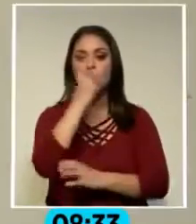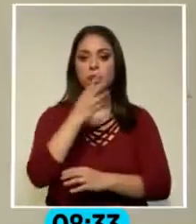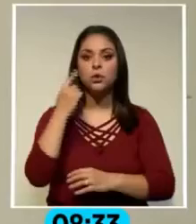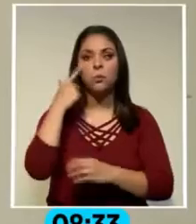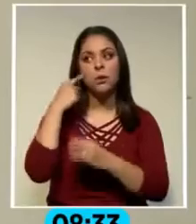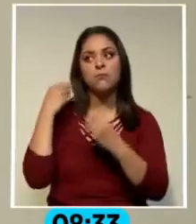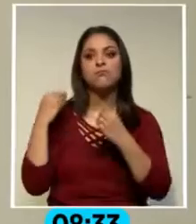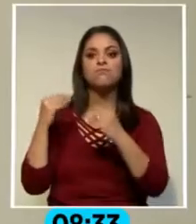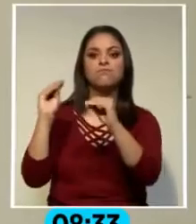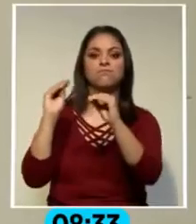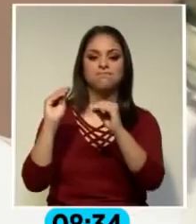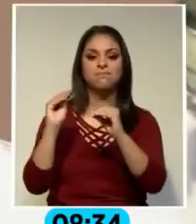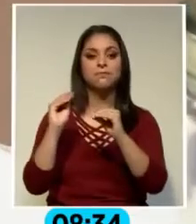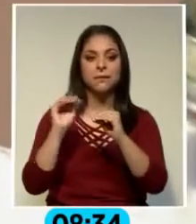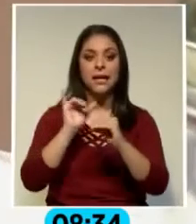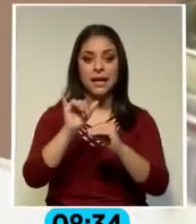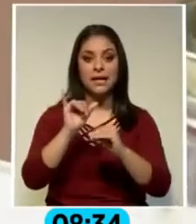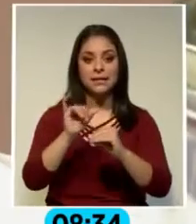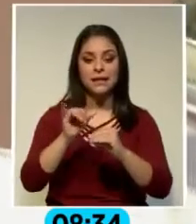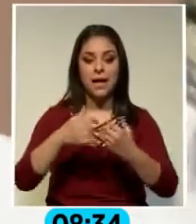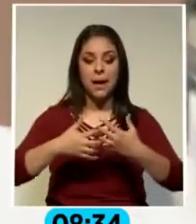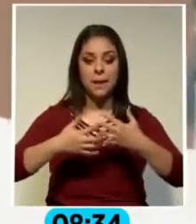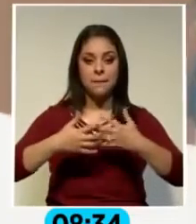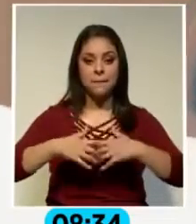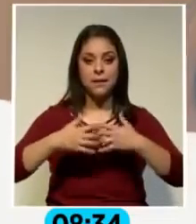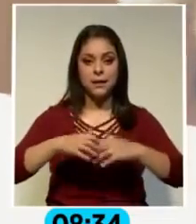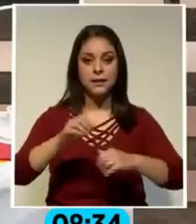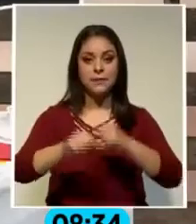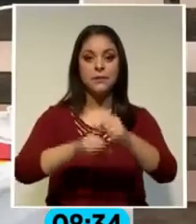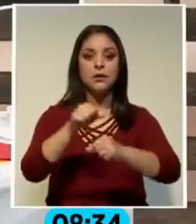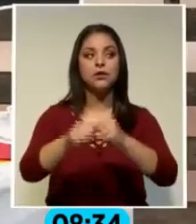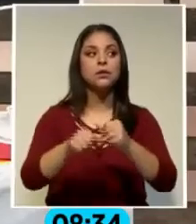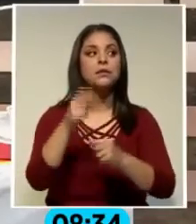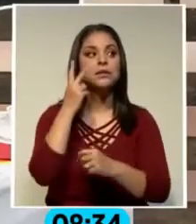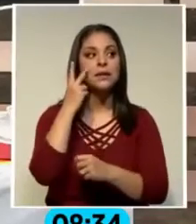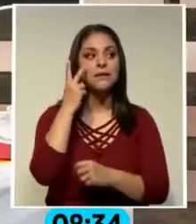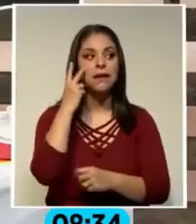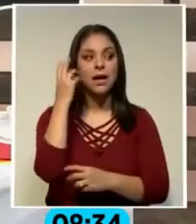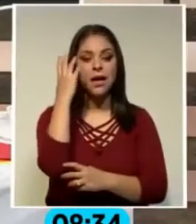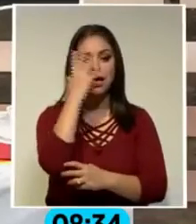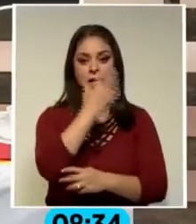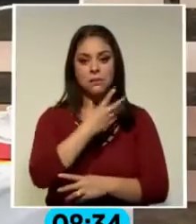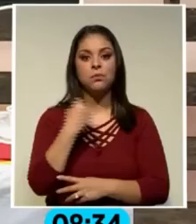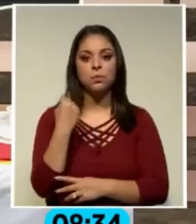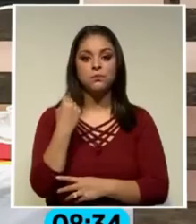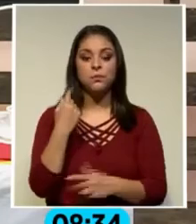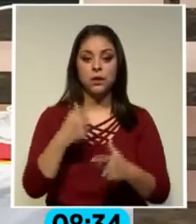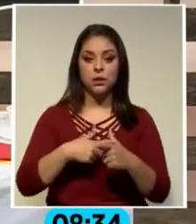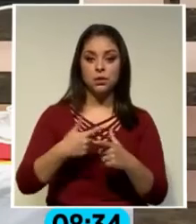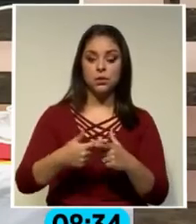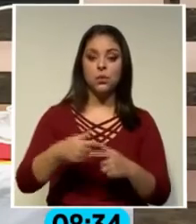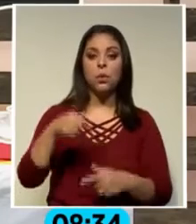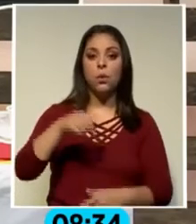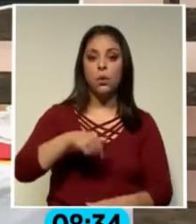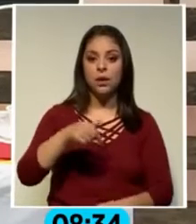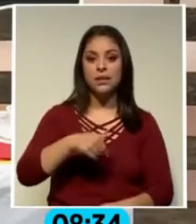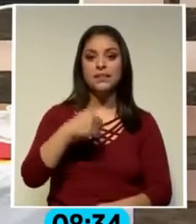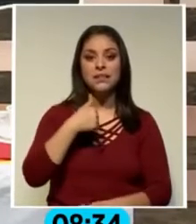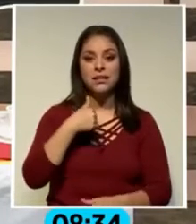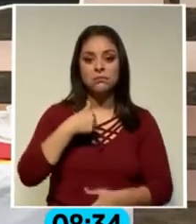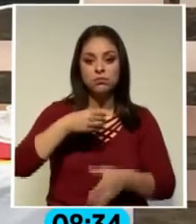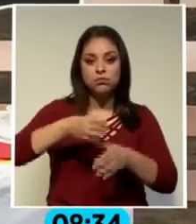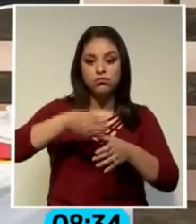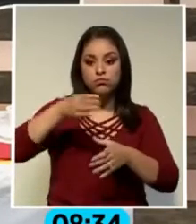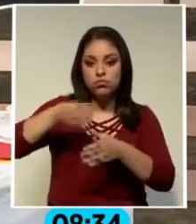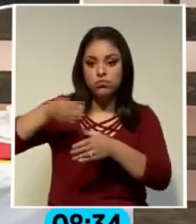ese emprendimiento se vea hermoso. Entonces, a ver. Entonces hoy tenemos estos frasquitos